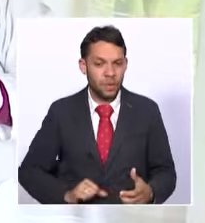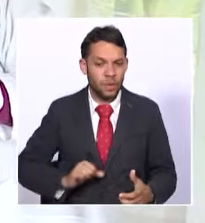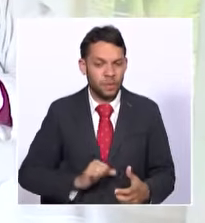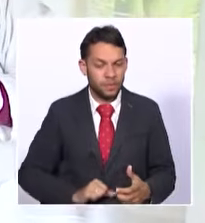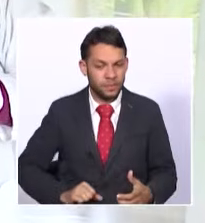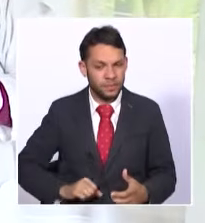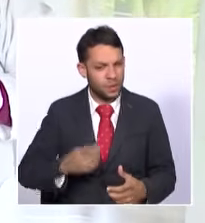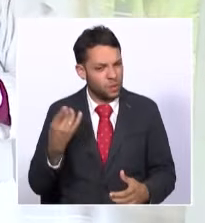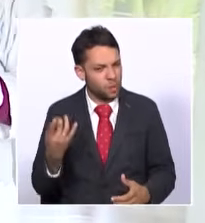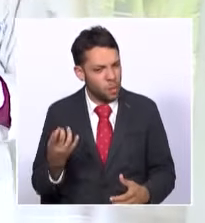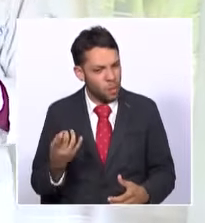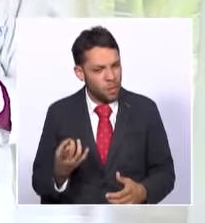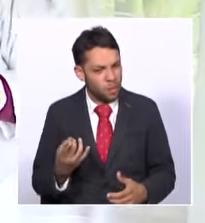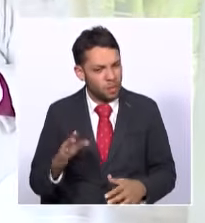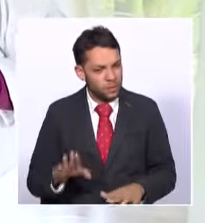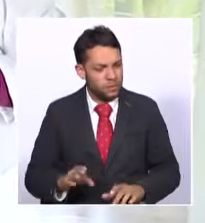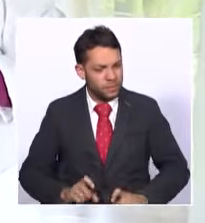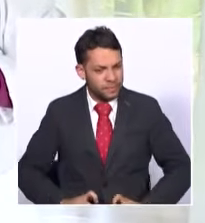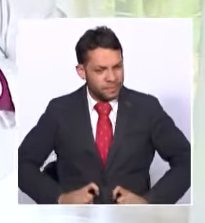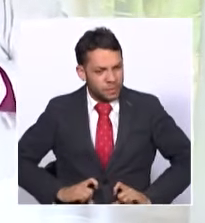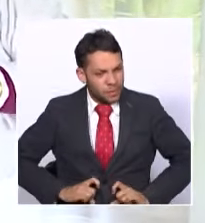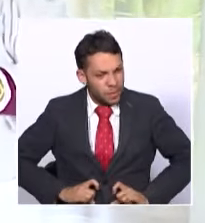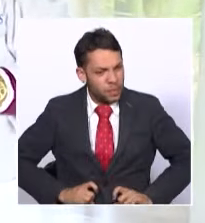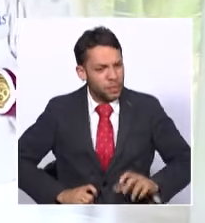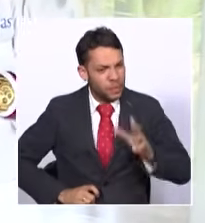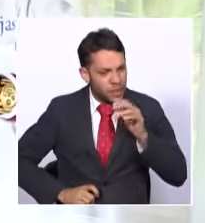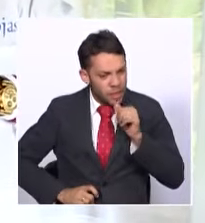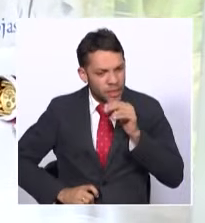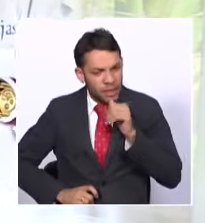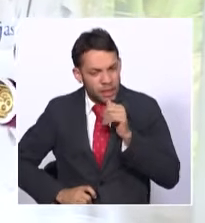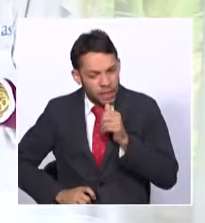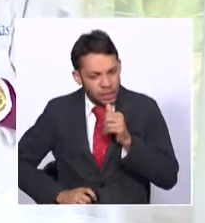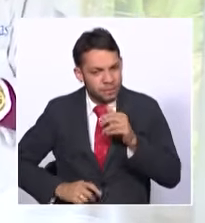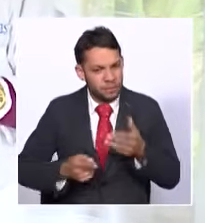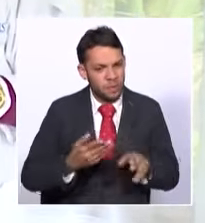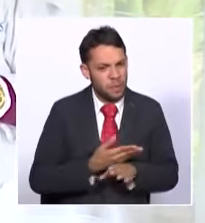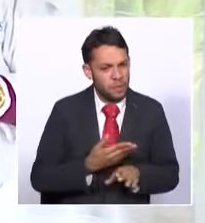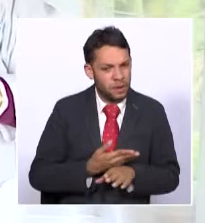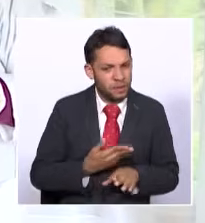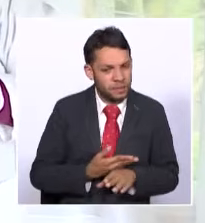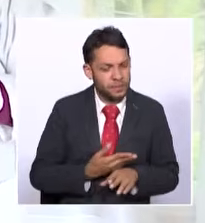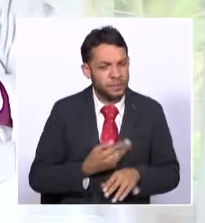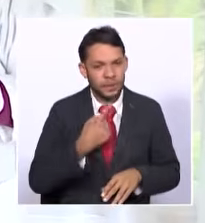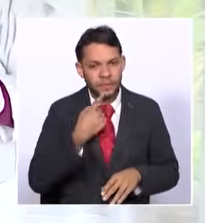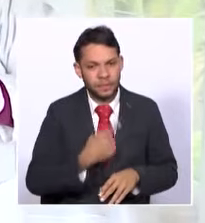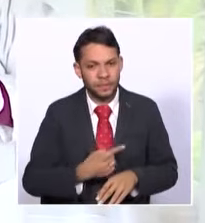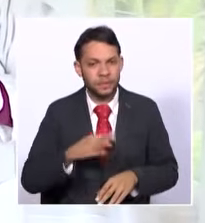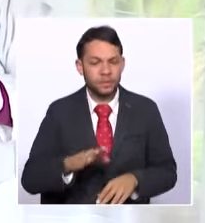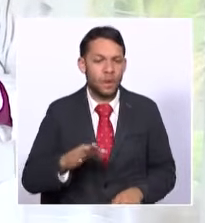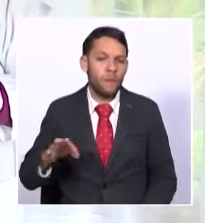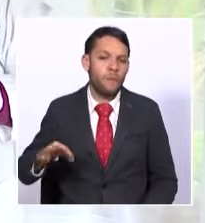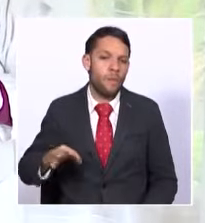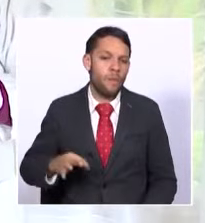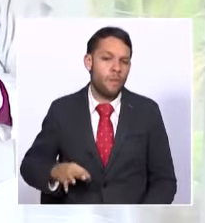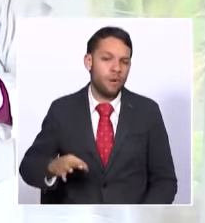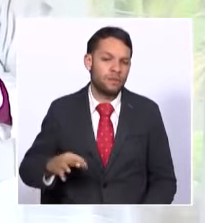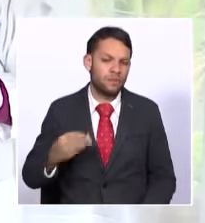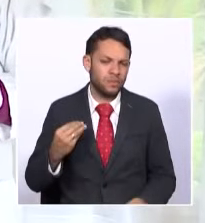ese dolor que no le mejora a nivel lumbar y que se baja las nalgas y demás. Y era que tenía cálculos en los